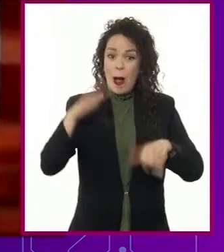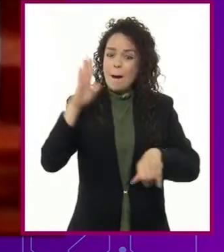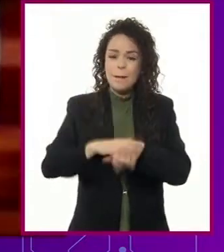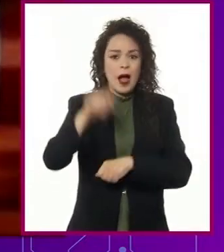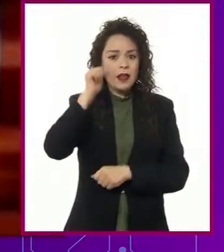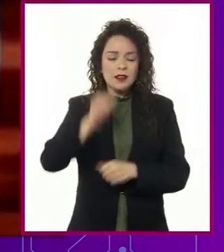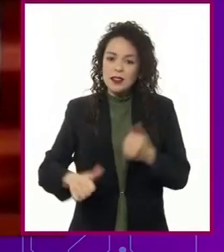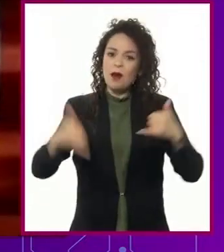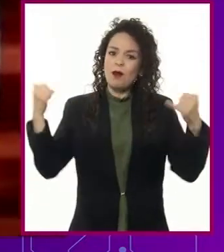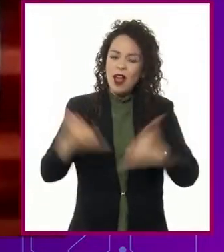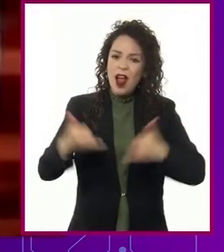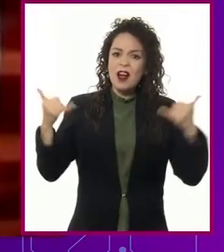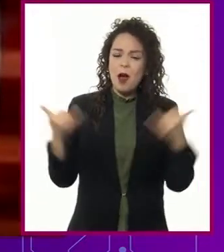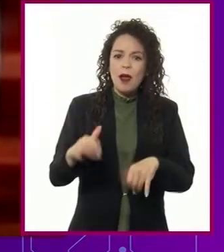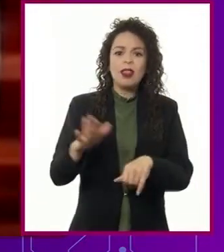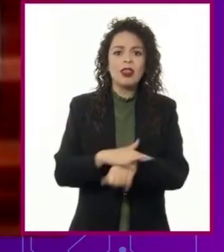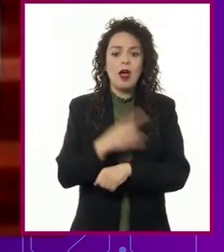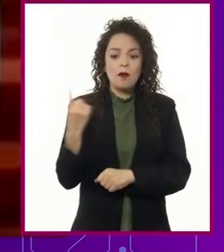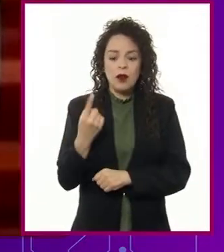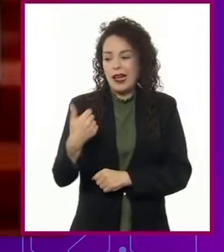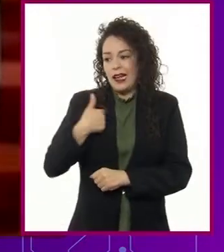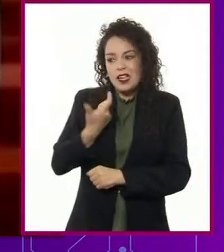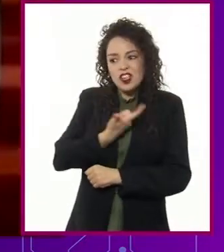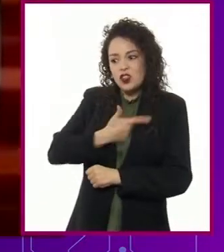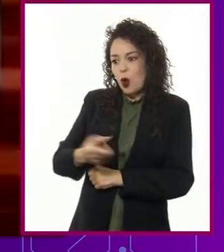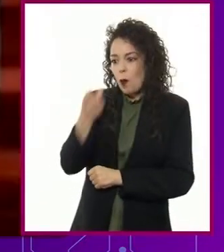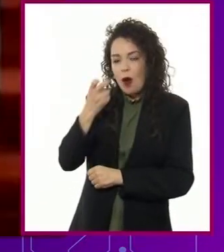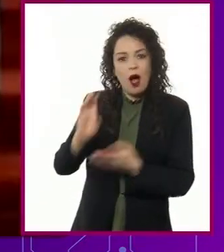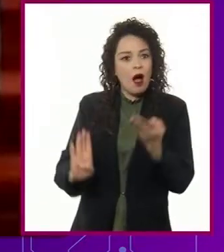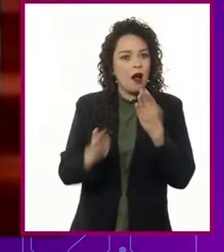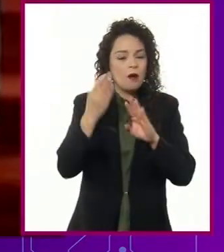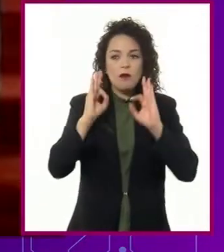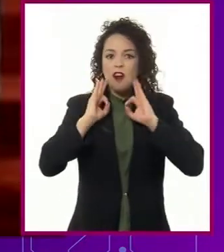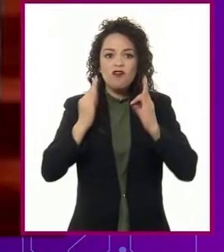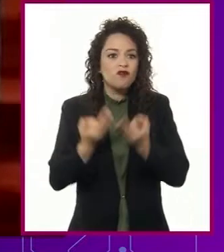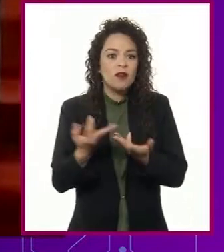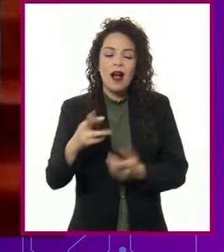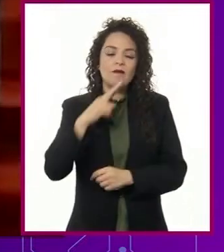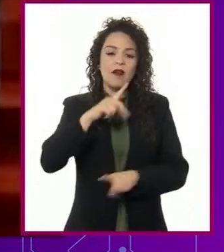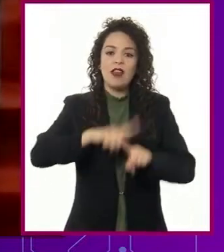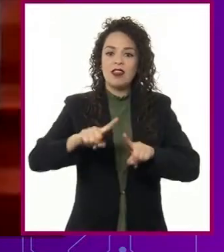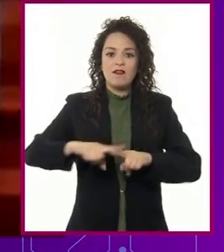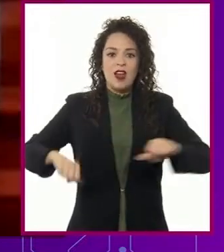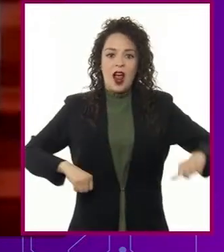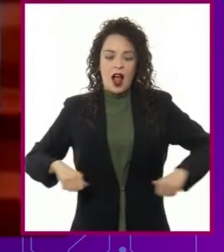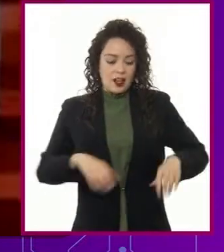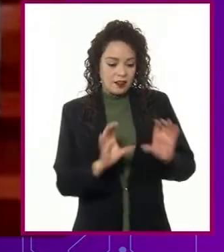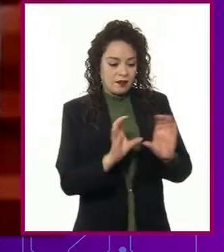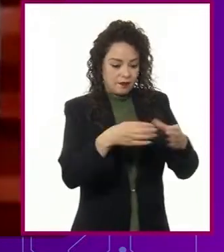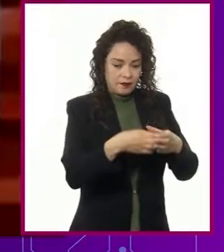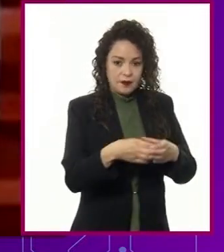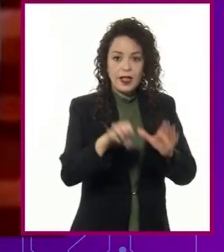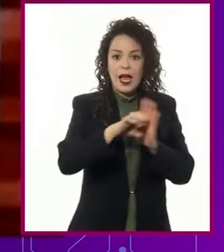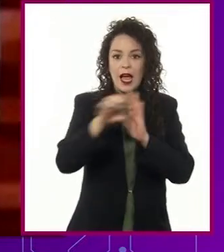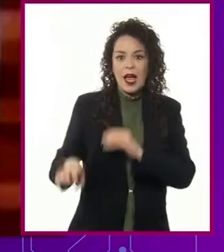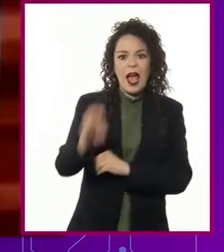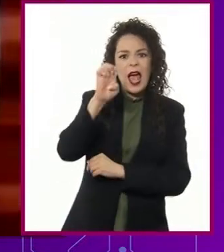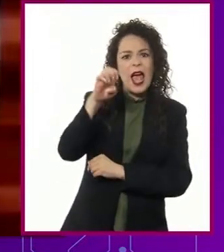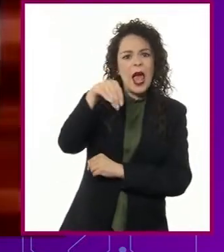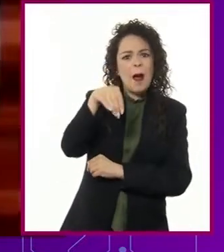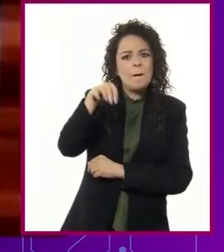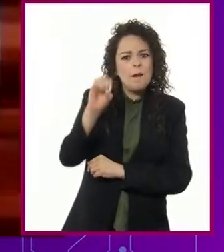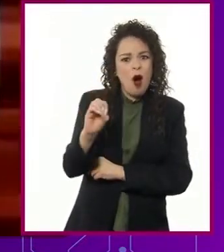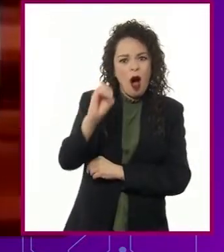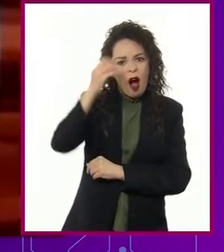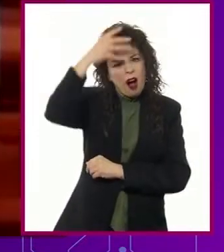lo expresan de estas maneras en identidades juveniles, ¿sí? Entonces, por ejemplo, los emos están expresando la tristeza